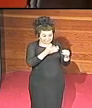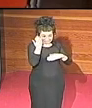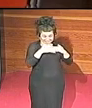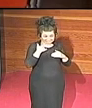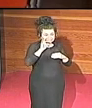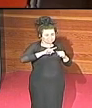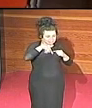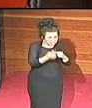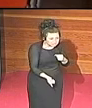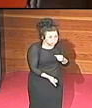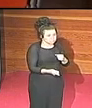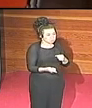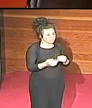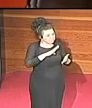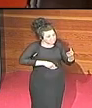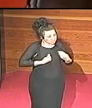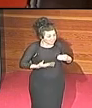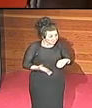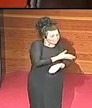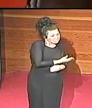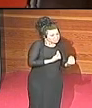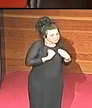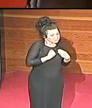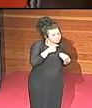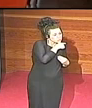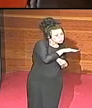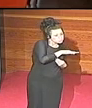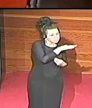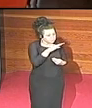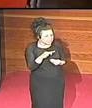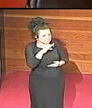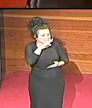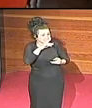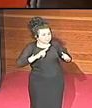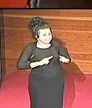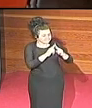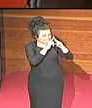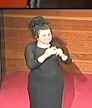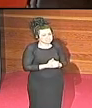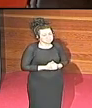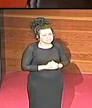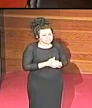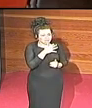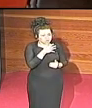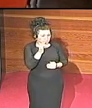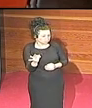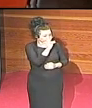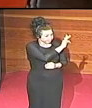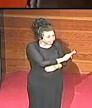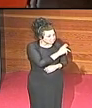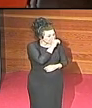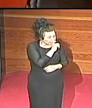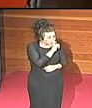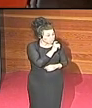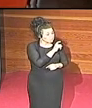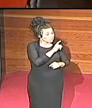Unión Soviética y en Francia. Beno, besterik gabe, hitza emango diot Carmen Claudini, gogoratu hitzaldia amaitzerakoan